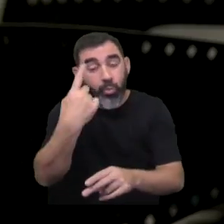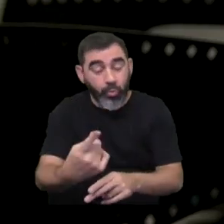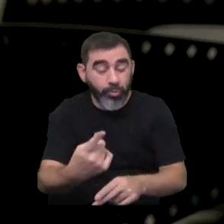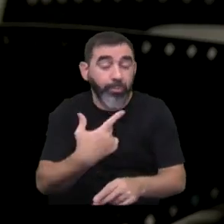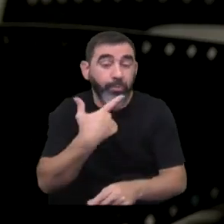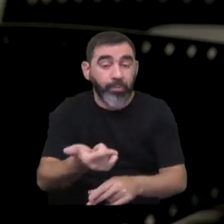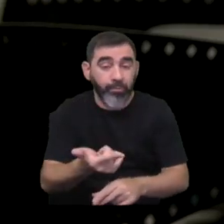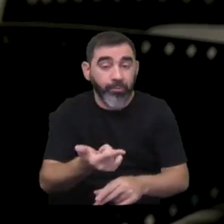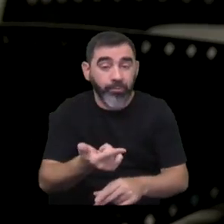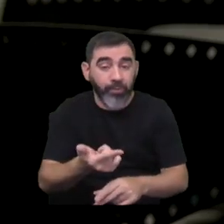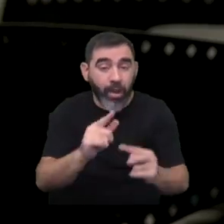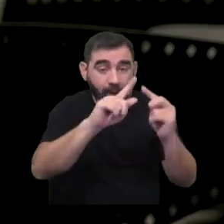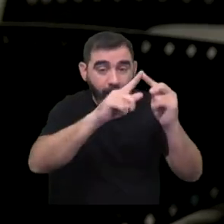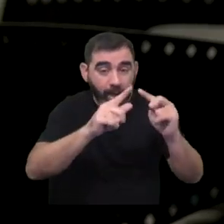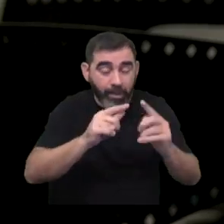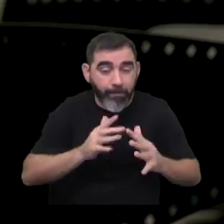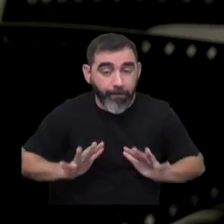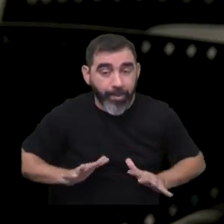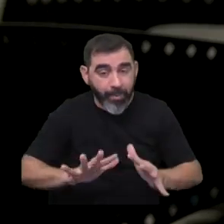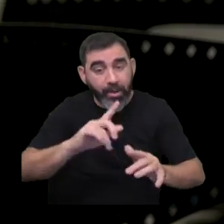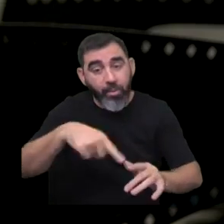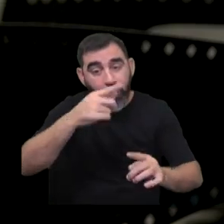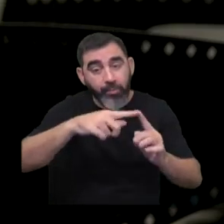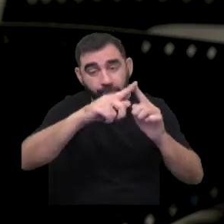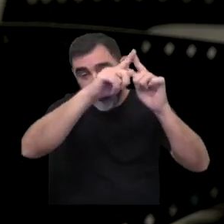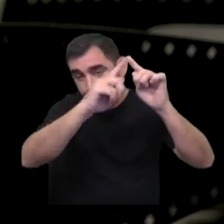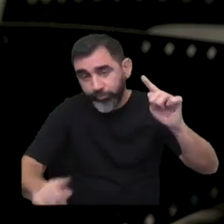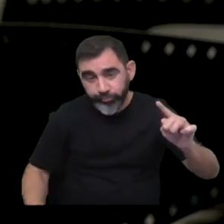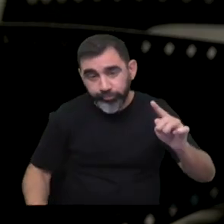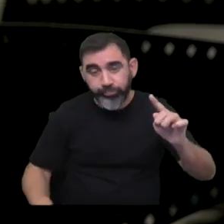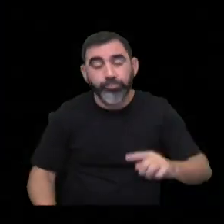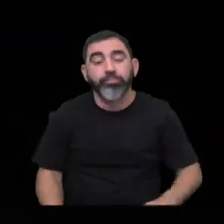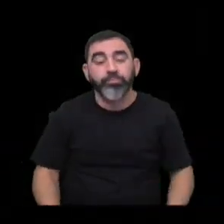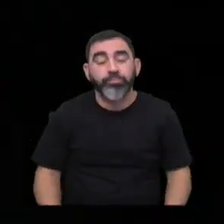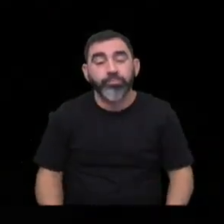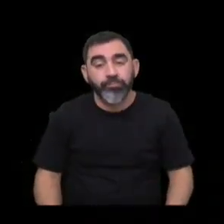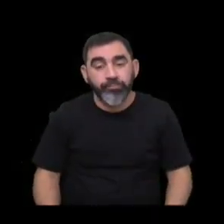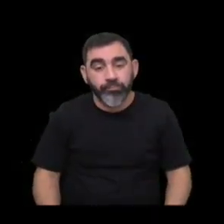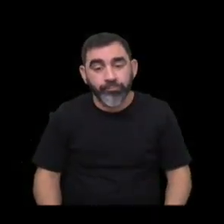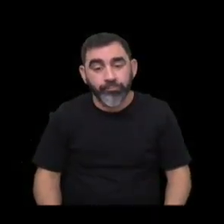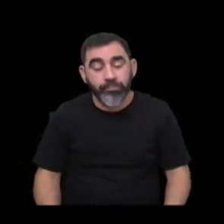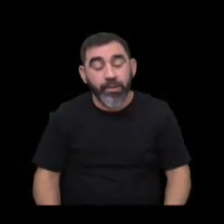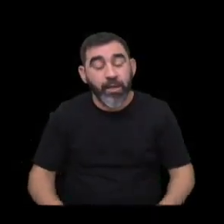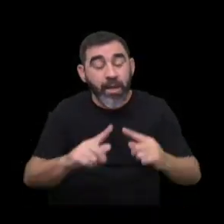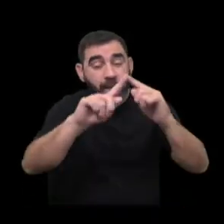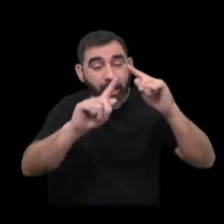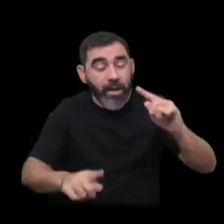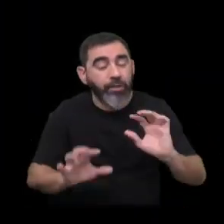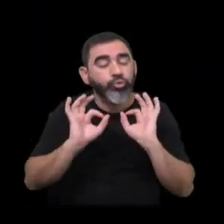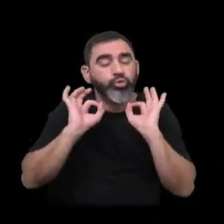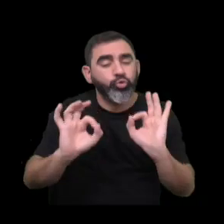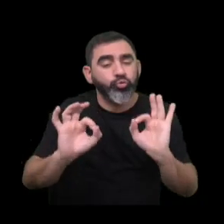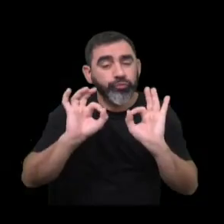esa carga se forma y otro en que la carga se desplaza. La carga eléctrica es suficiente como